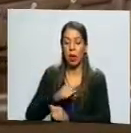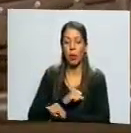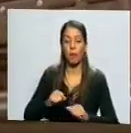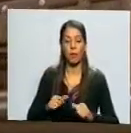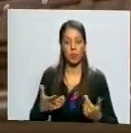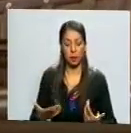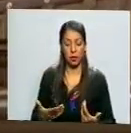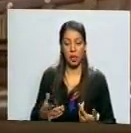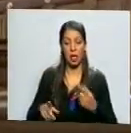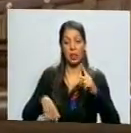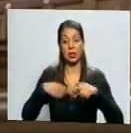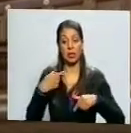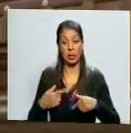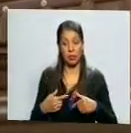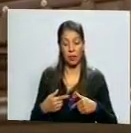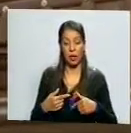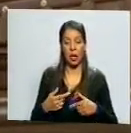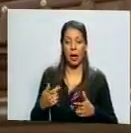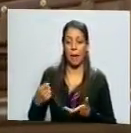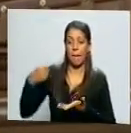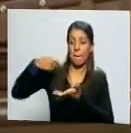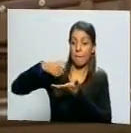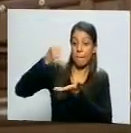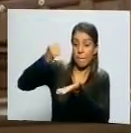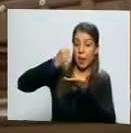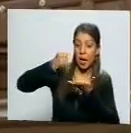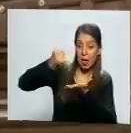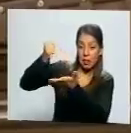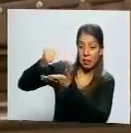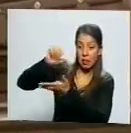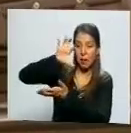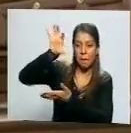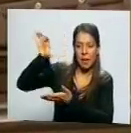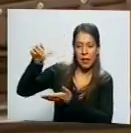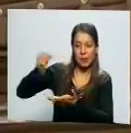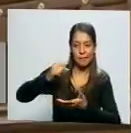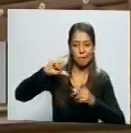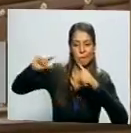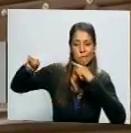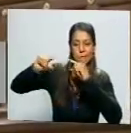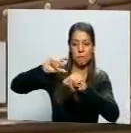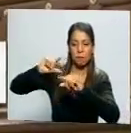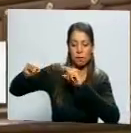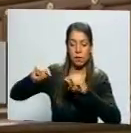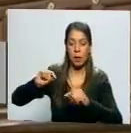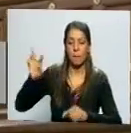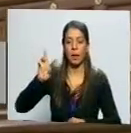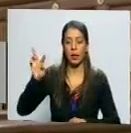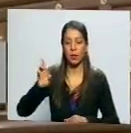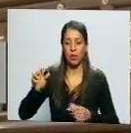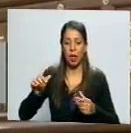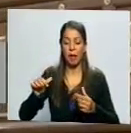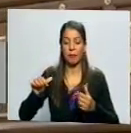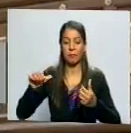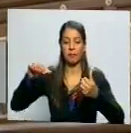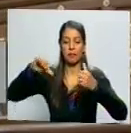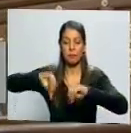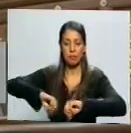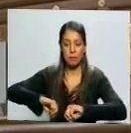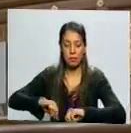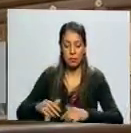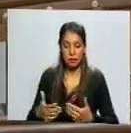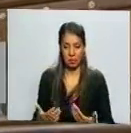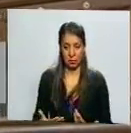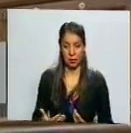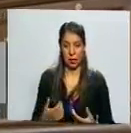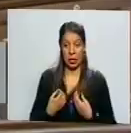que ahuyentarse todas las inversiones, los capitales extranjeros, y un país en default es un país quebrado.